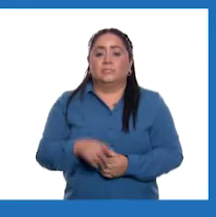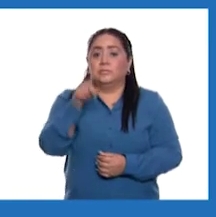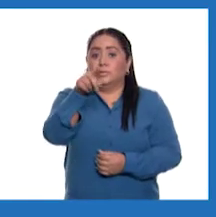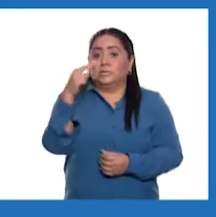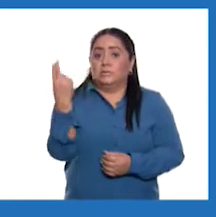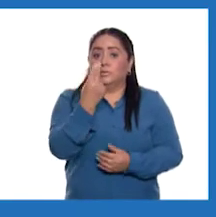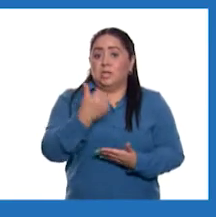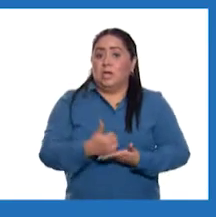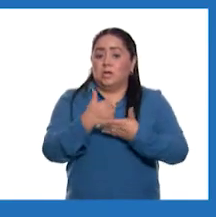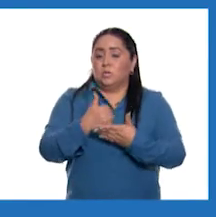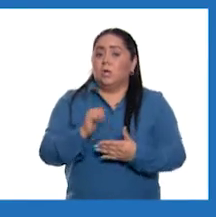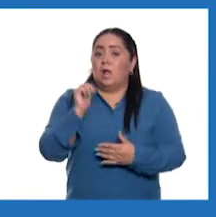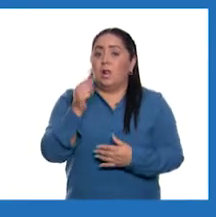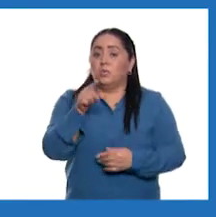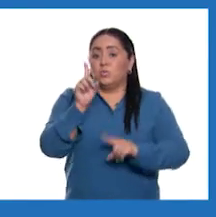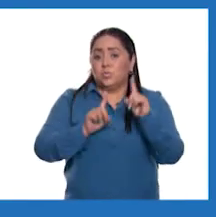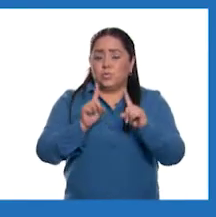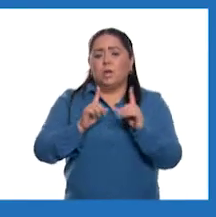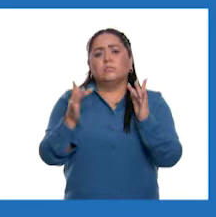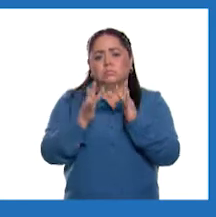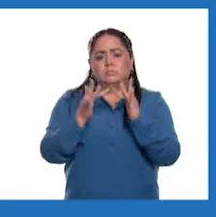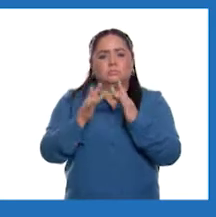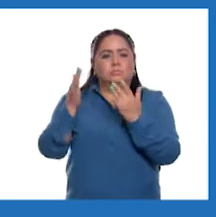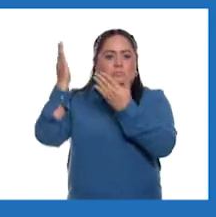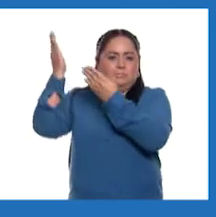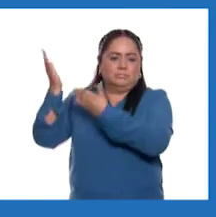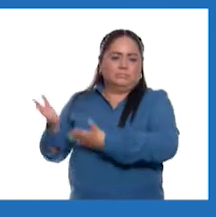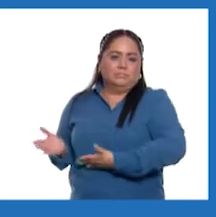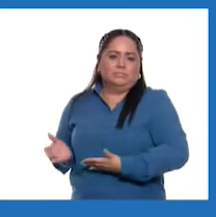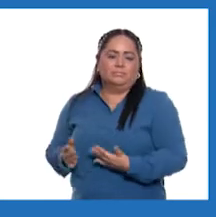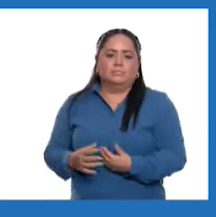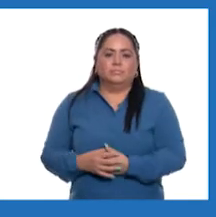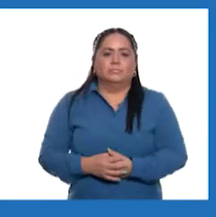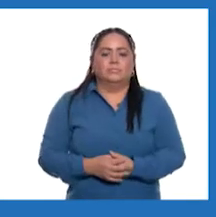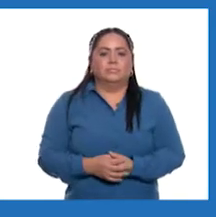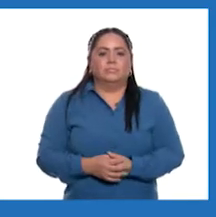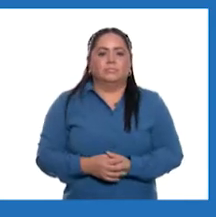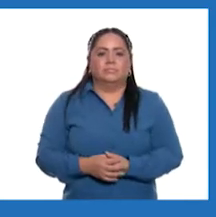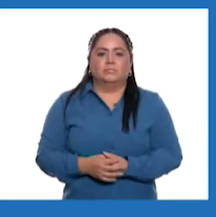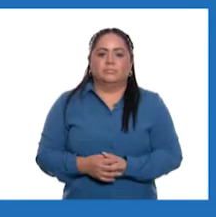Si necesitas ayuda para resolver tus dudas, contáctanos.